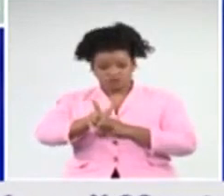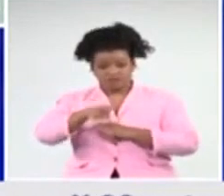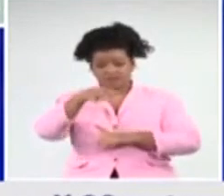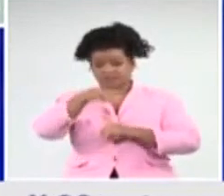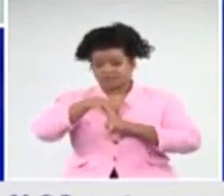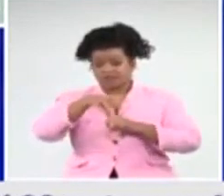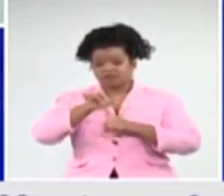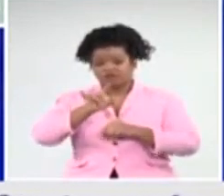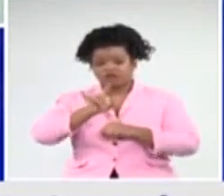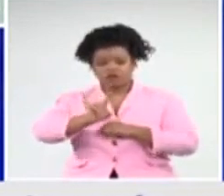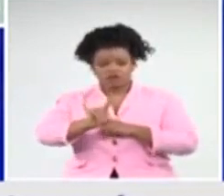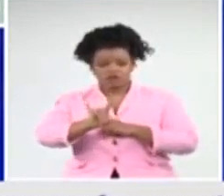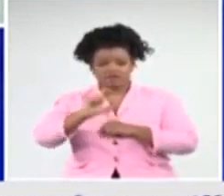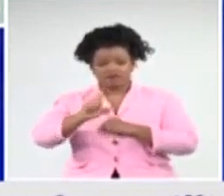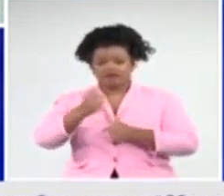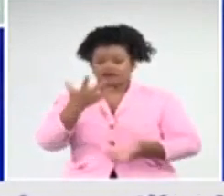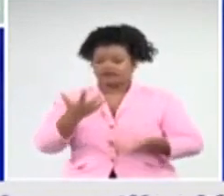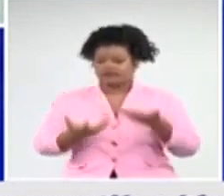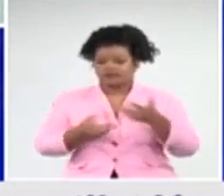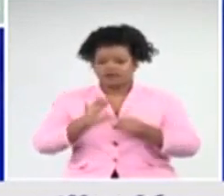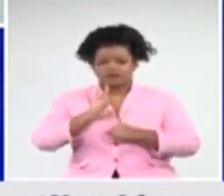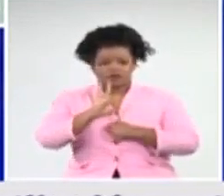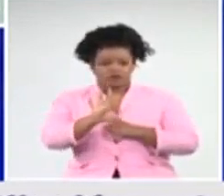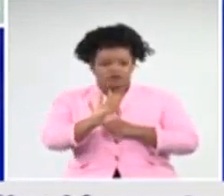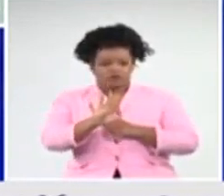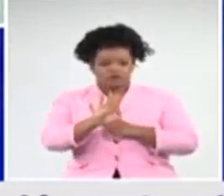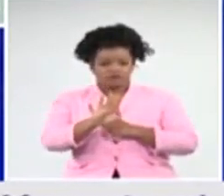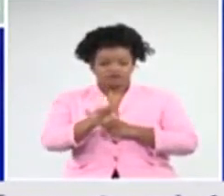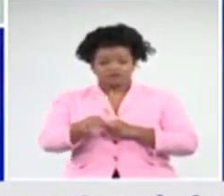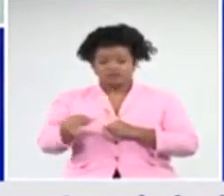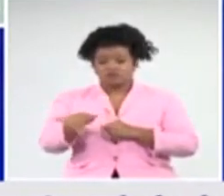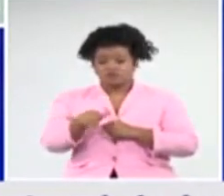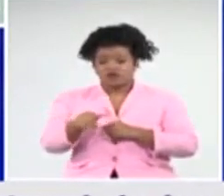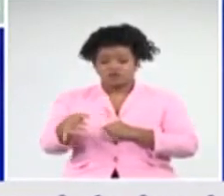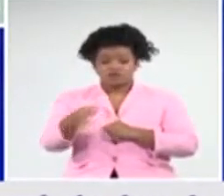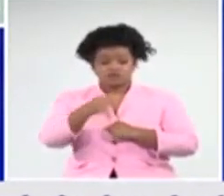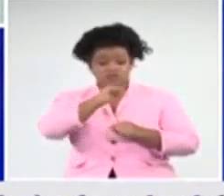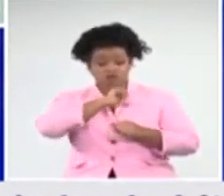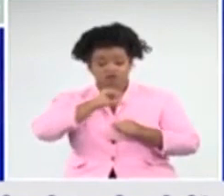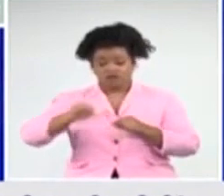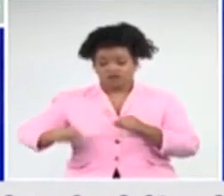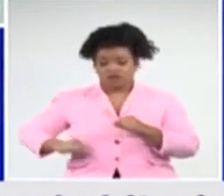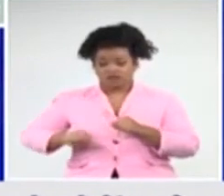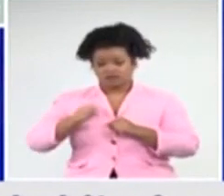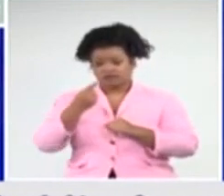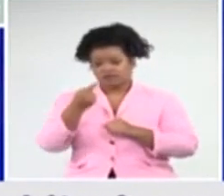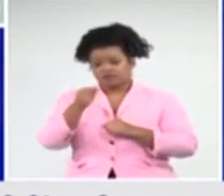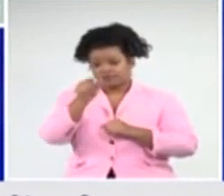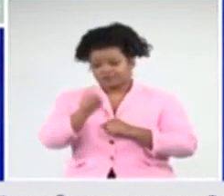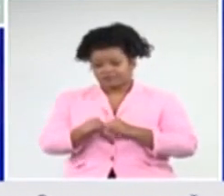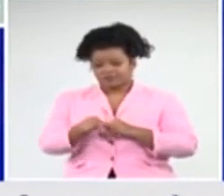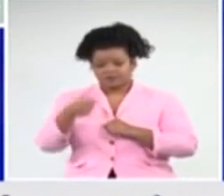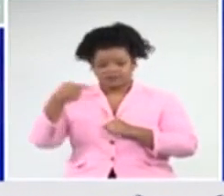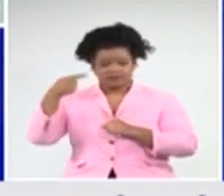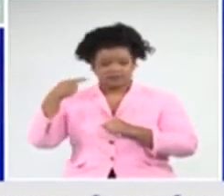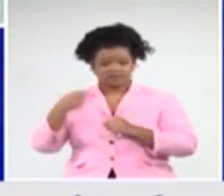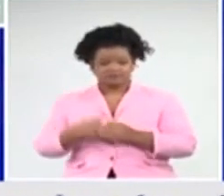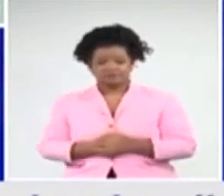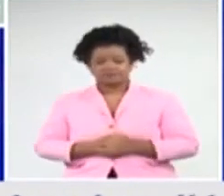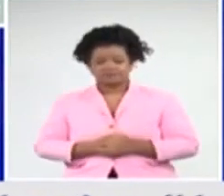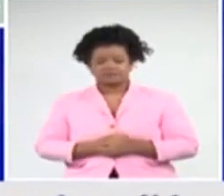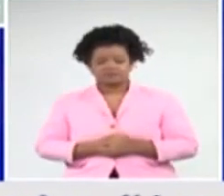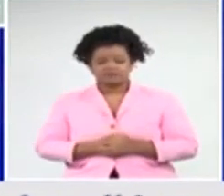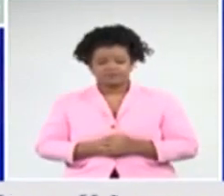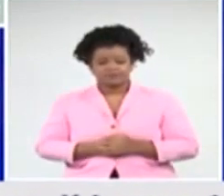9, Candelaria 8, y en el municipio de Alquiza se diagnostica un caso autóctono ayer.